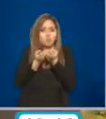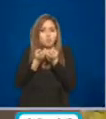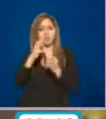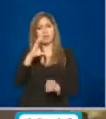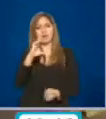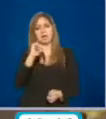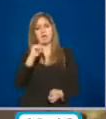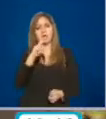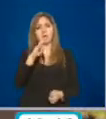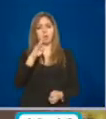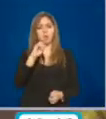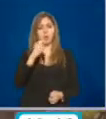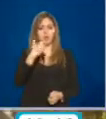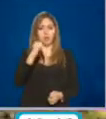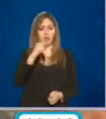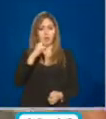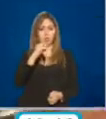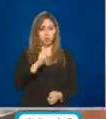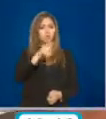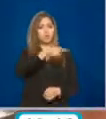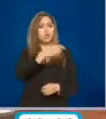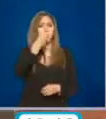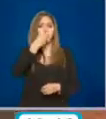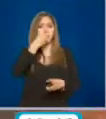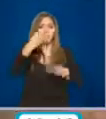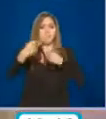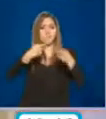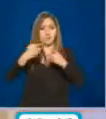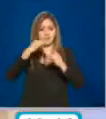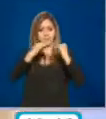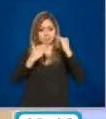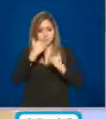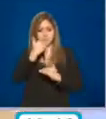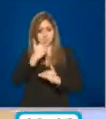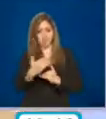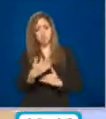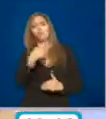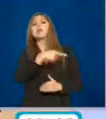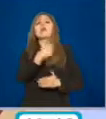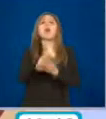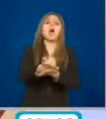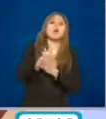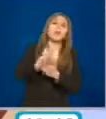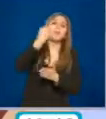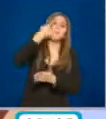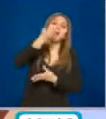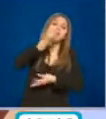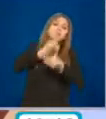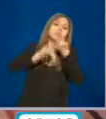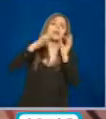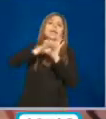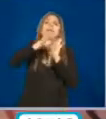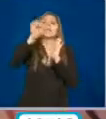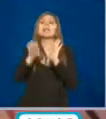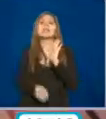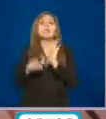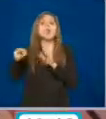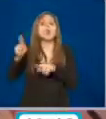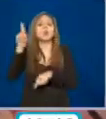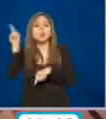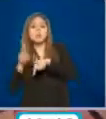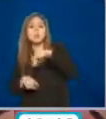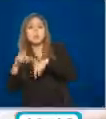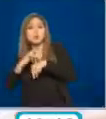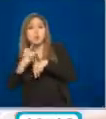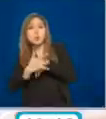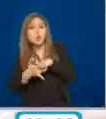Claro. Entonces, en realidad la mezcla está bastante O sea, equilibrada. ahí sí la combinación nos ayuda Que- mucho. Que exactamente. si comiéramos esto, por ejemplo, sin el nopal,